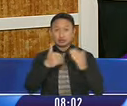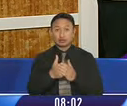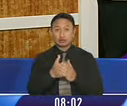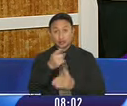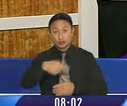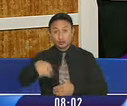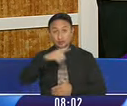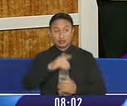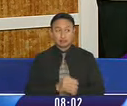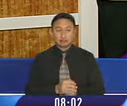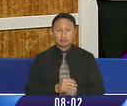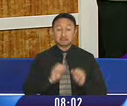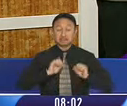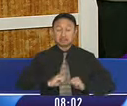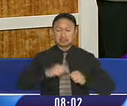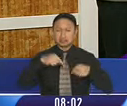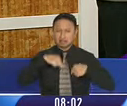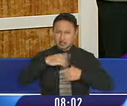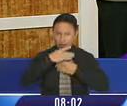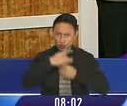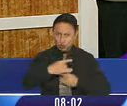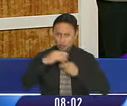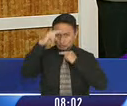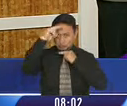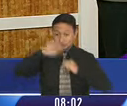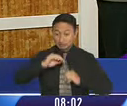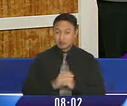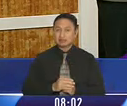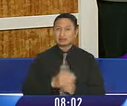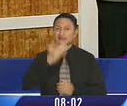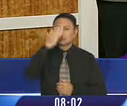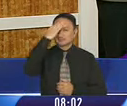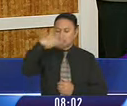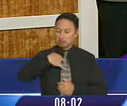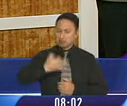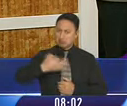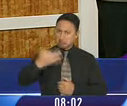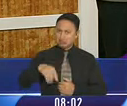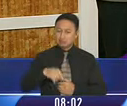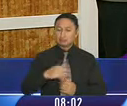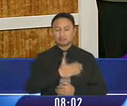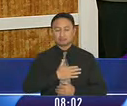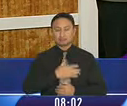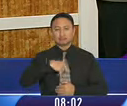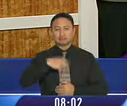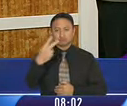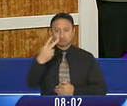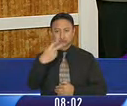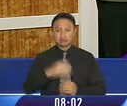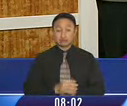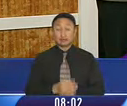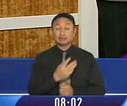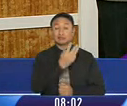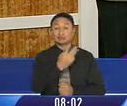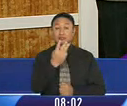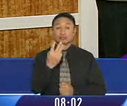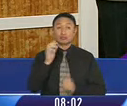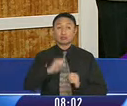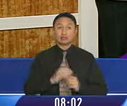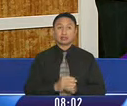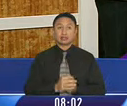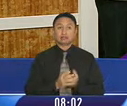usted, si es que es fan de este espacio y sabe que somos efectivos, por favor, también sintonícenos a través de ese medio. A través